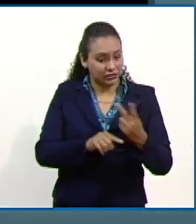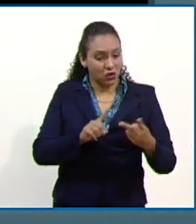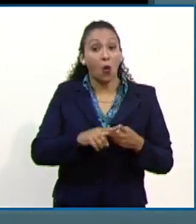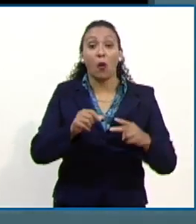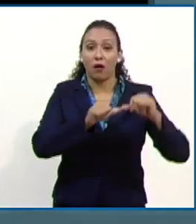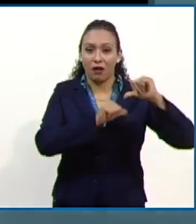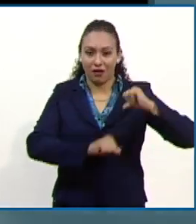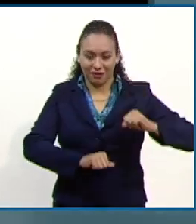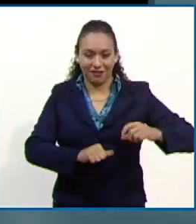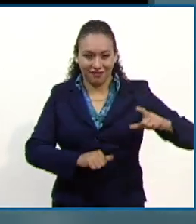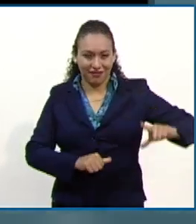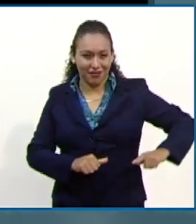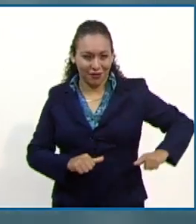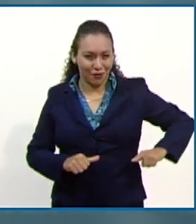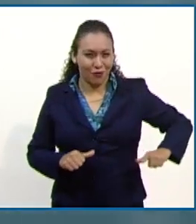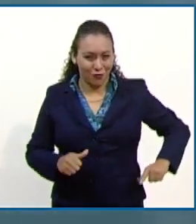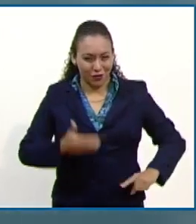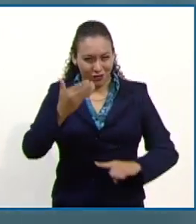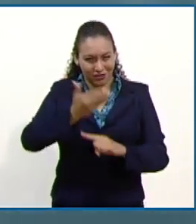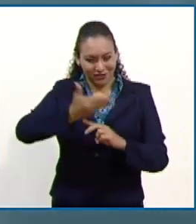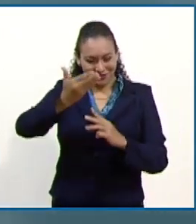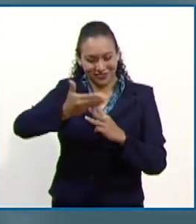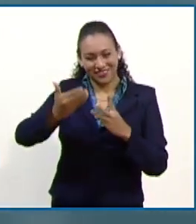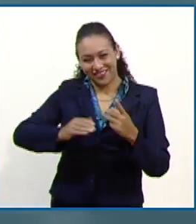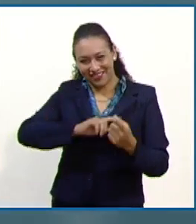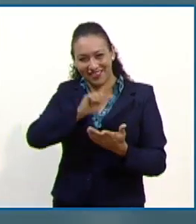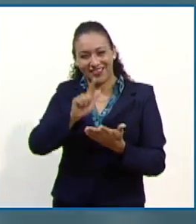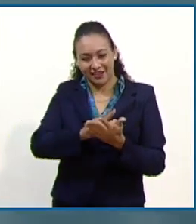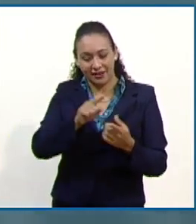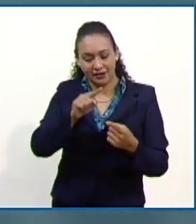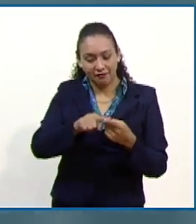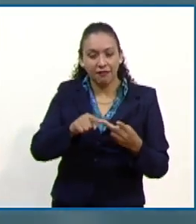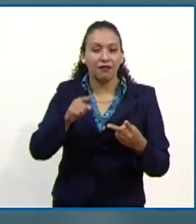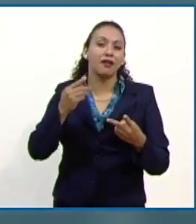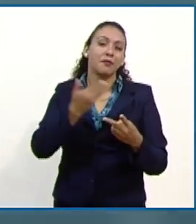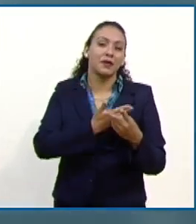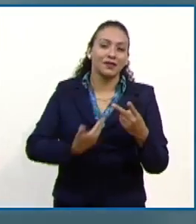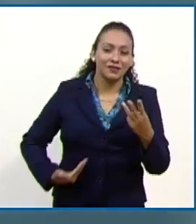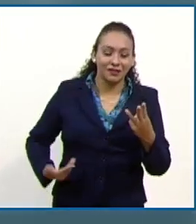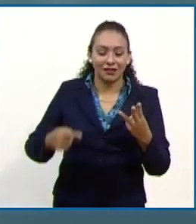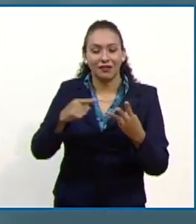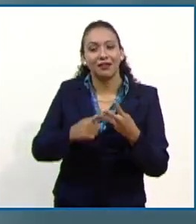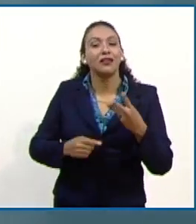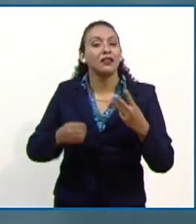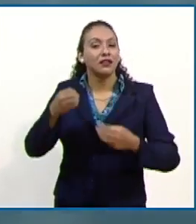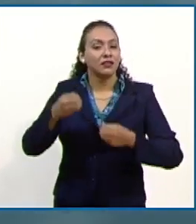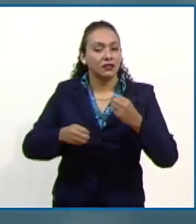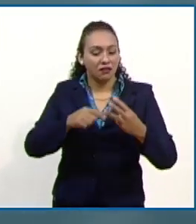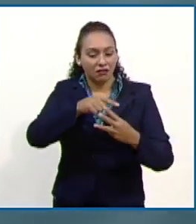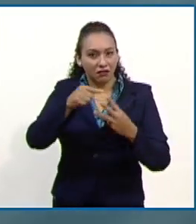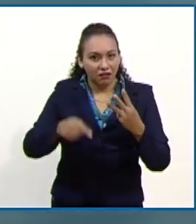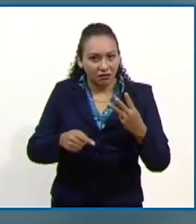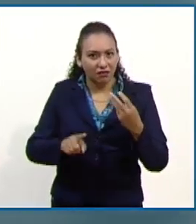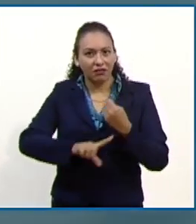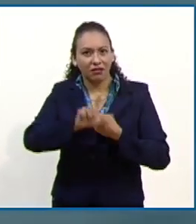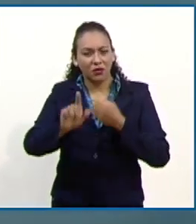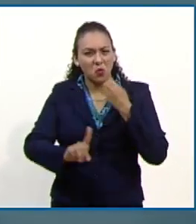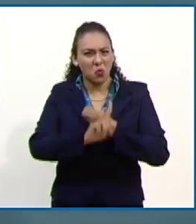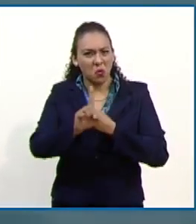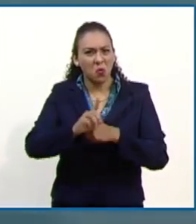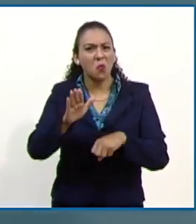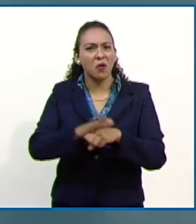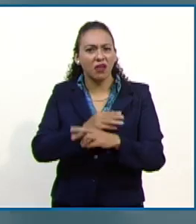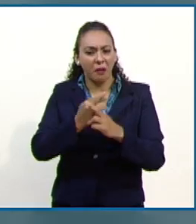JUFET externó ante la Federación Latinoamericana de Magistrados la grave amenaza y acoso que enfrenta el Poder Judicial en su